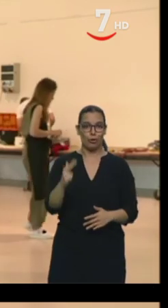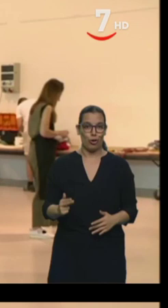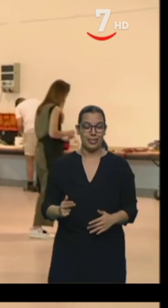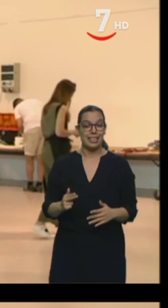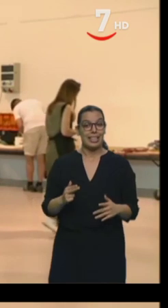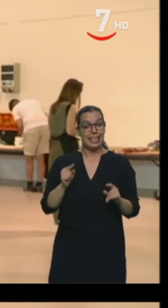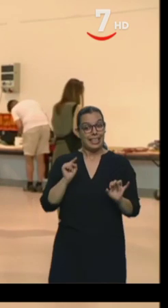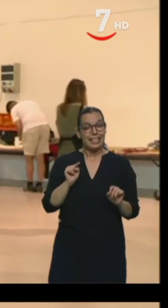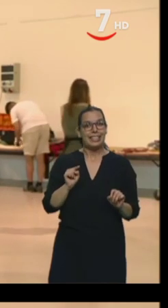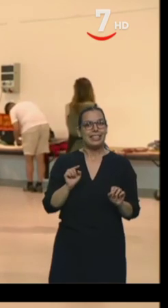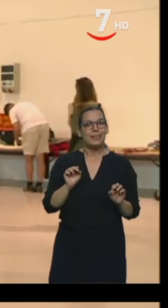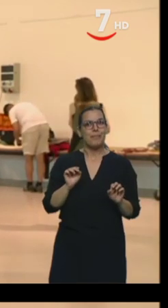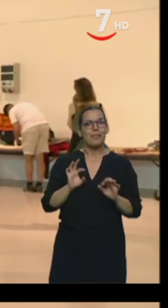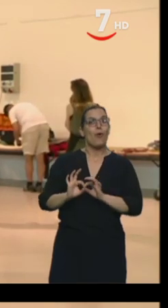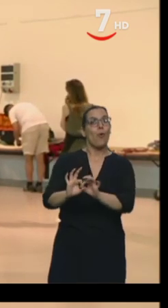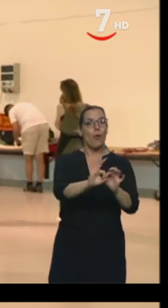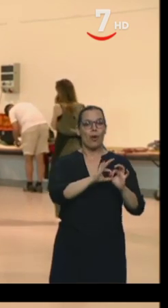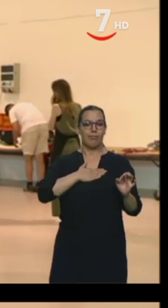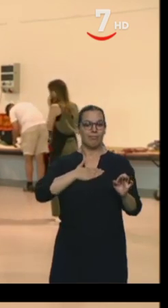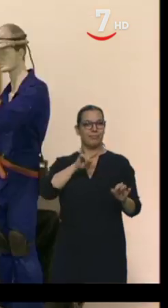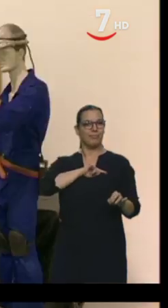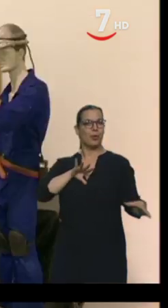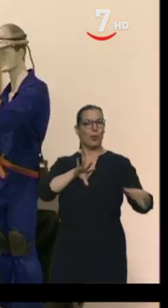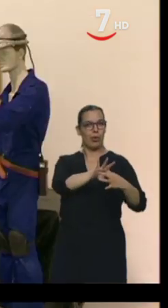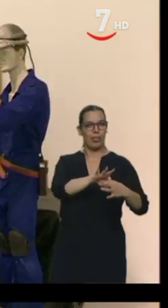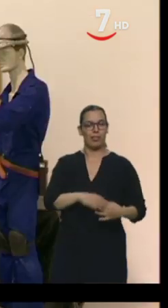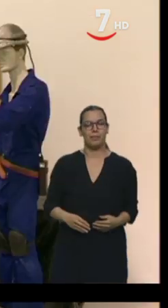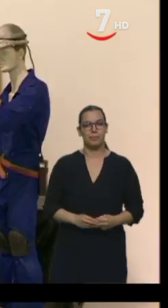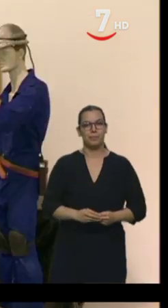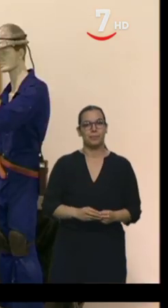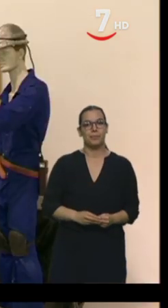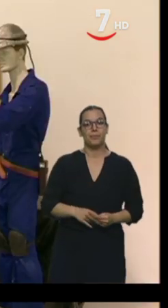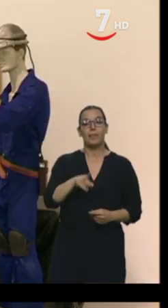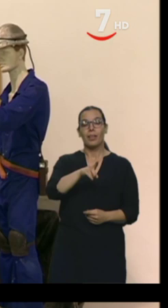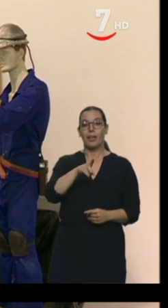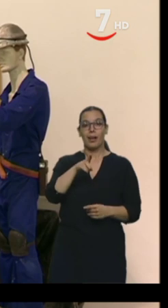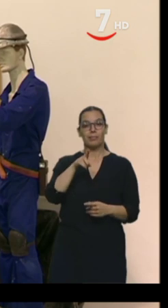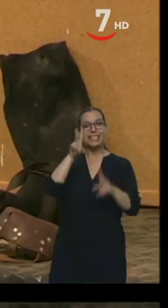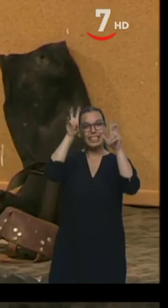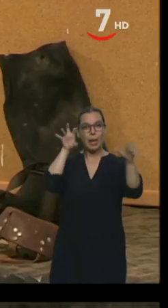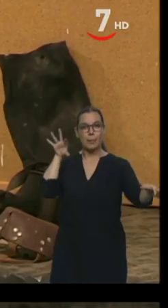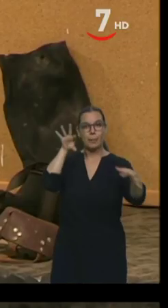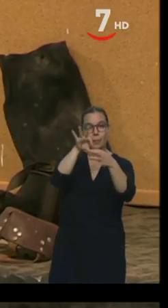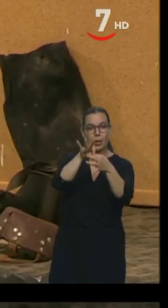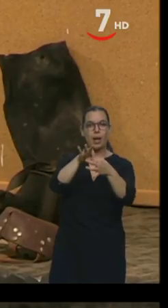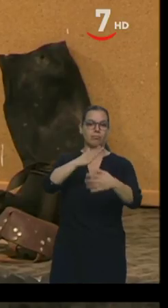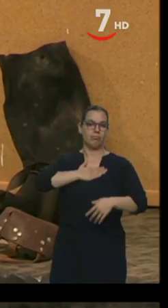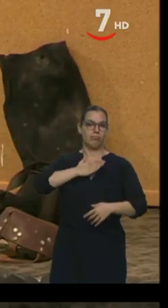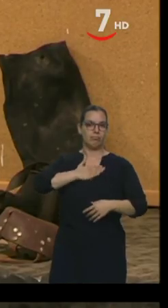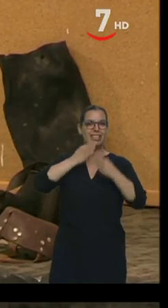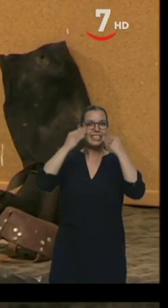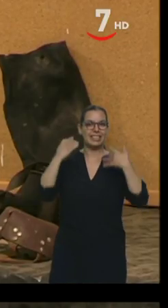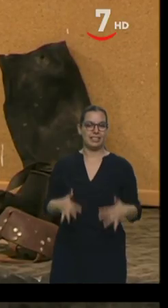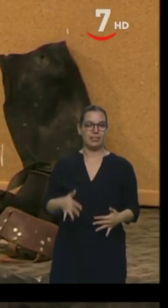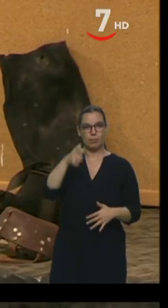y eso nos une, a mí me une mucho eso. Y como trasfondo, el patrimonio industrial de una localidad como Fabero que marca a